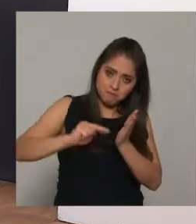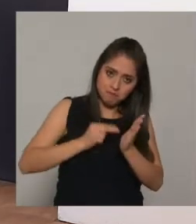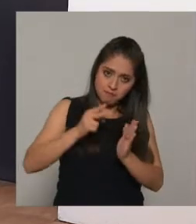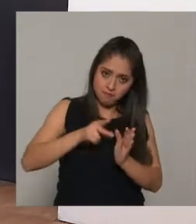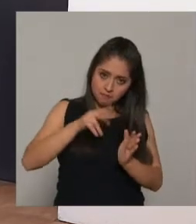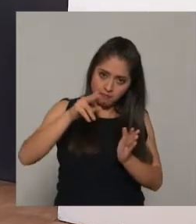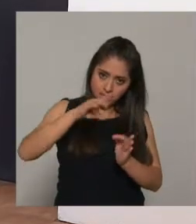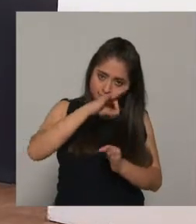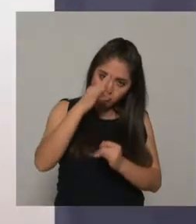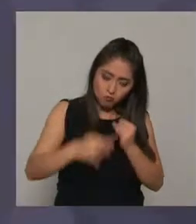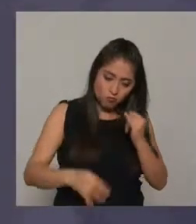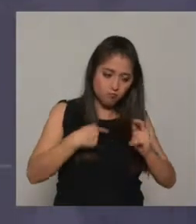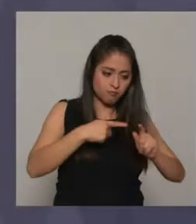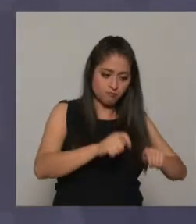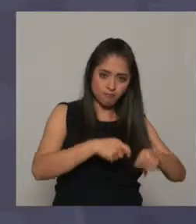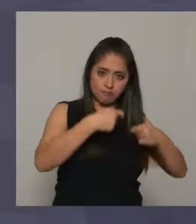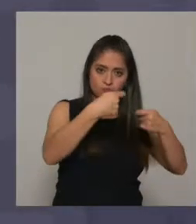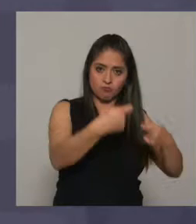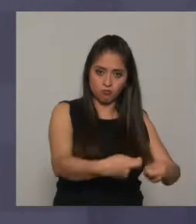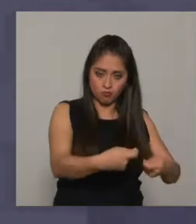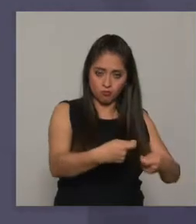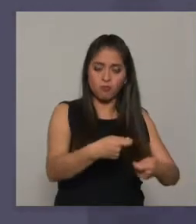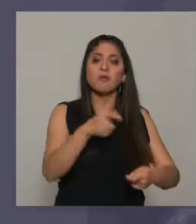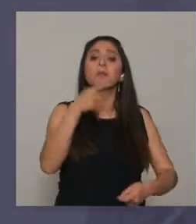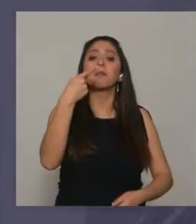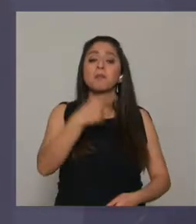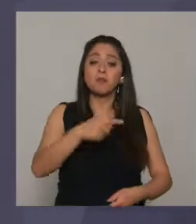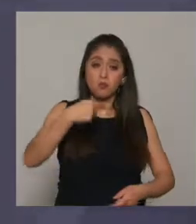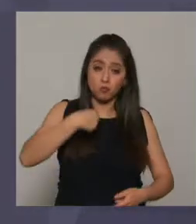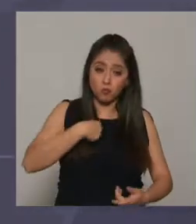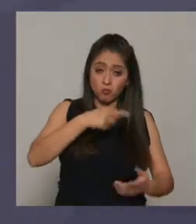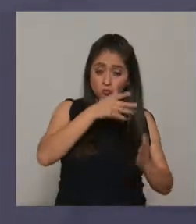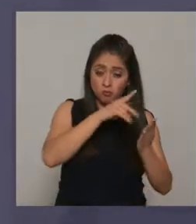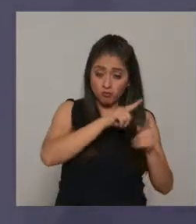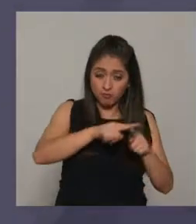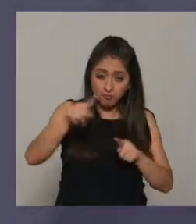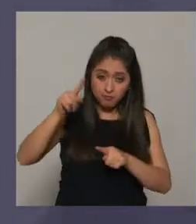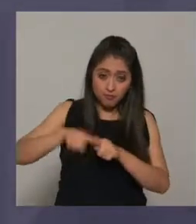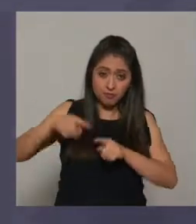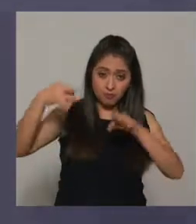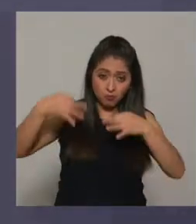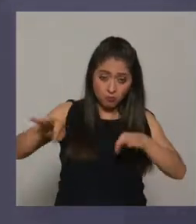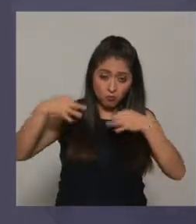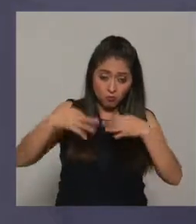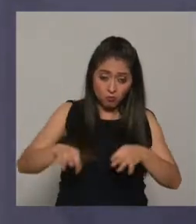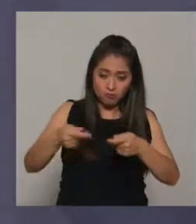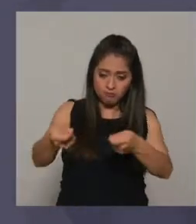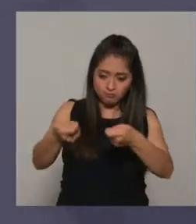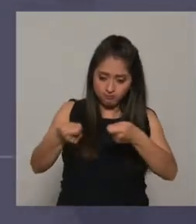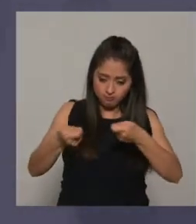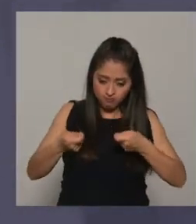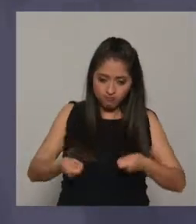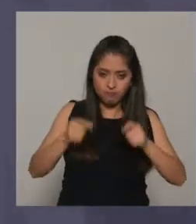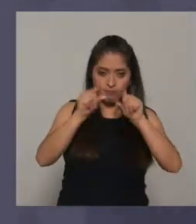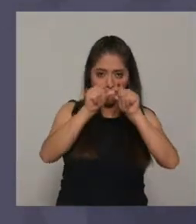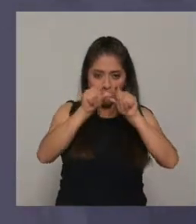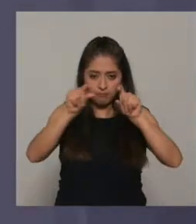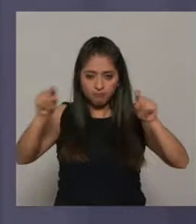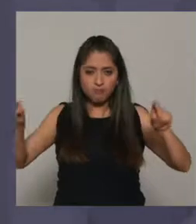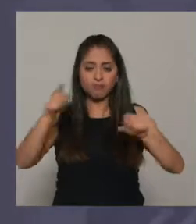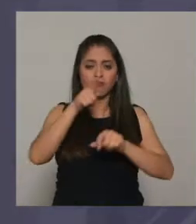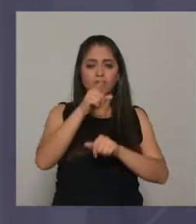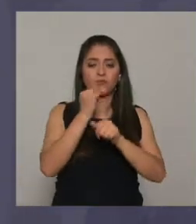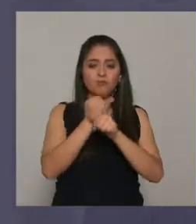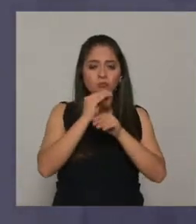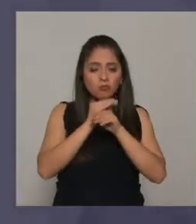copia certificada. Y todas las hojas que yo voy a expedir van a ser impresas de esta manera, con esa cadena digital